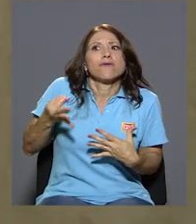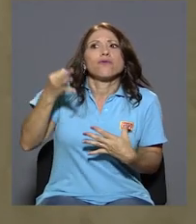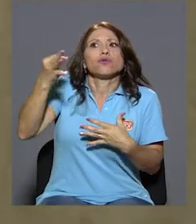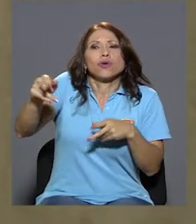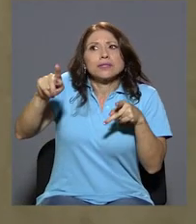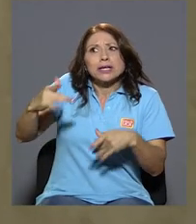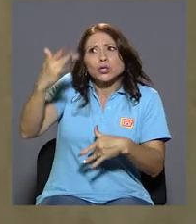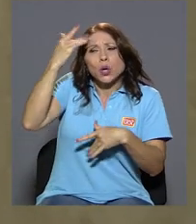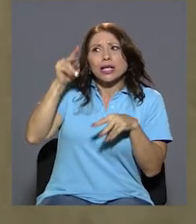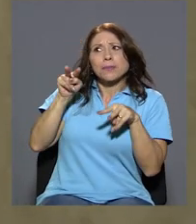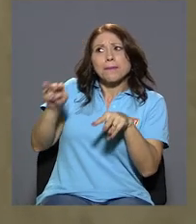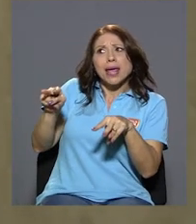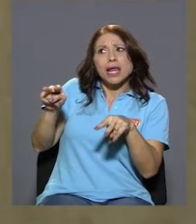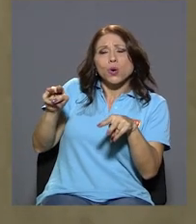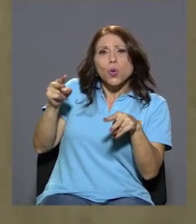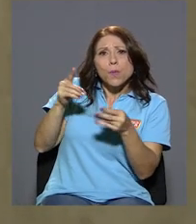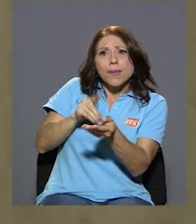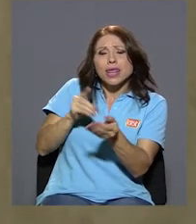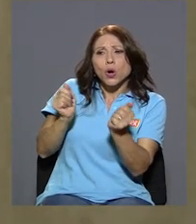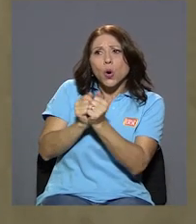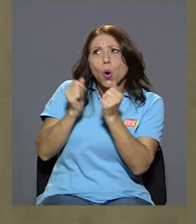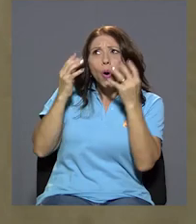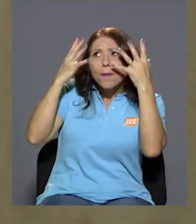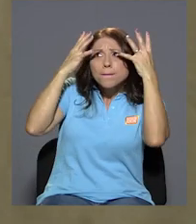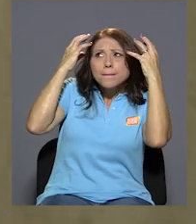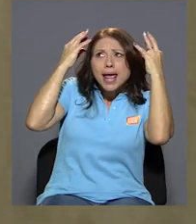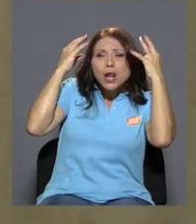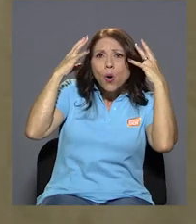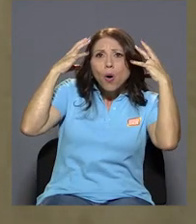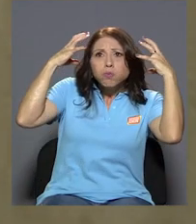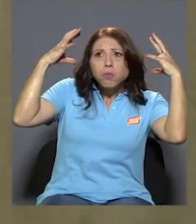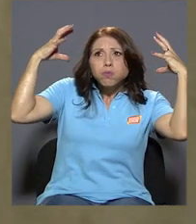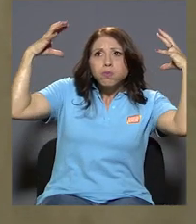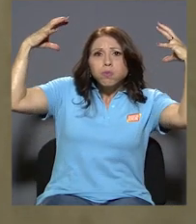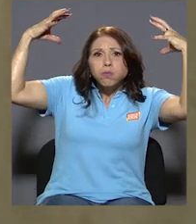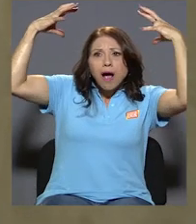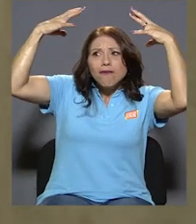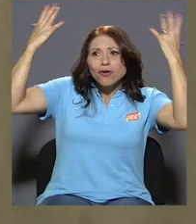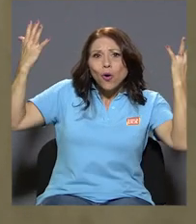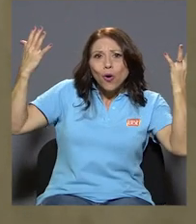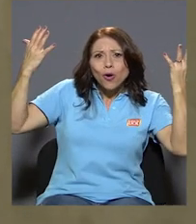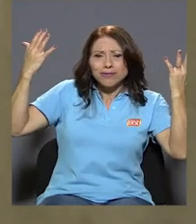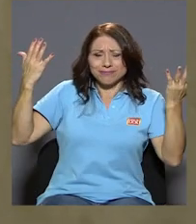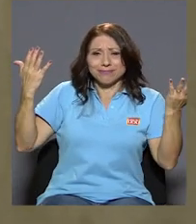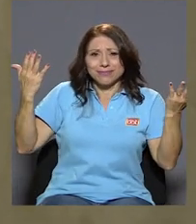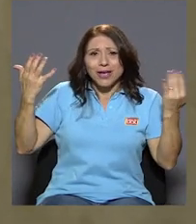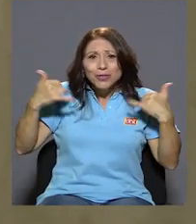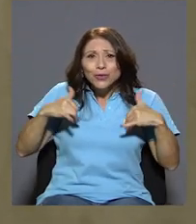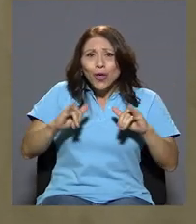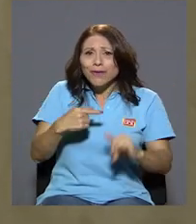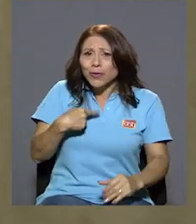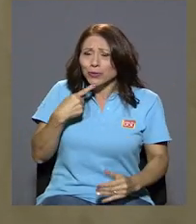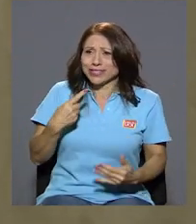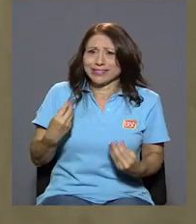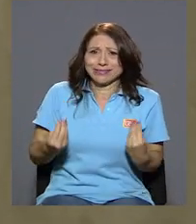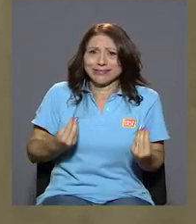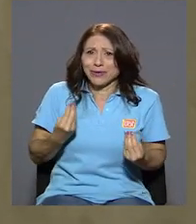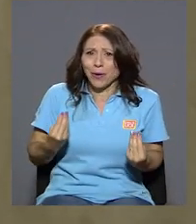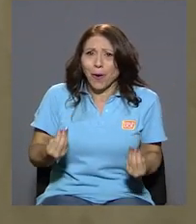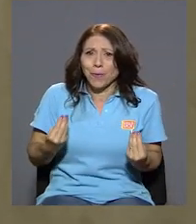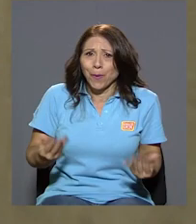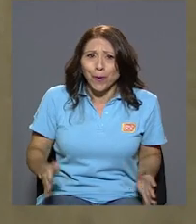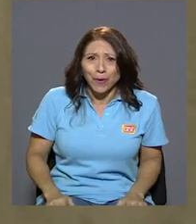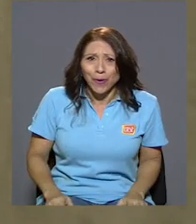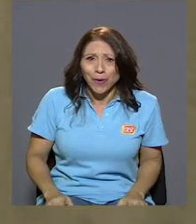que tenga pelo afro es decir todavía hay cosas que uno dice pero pero como